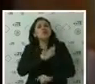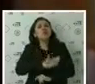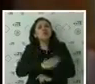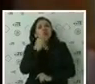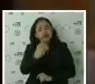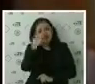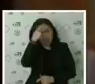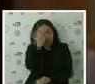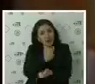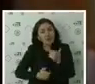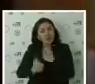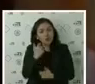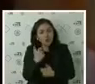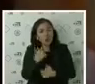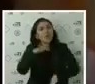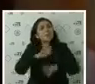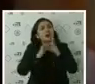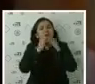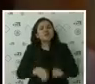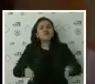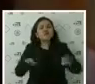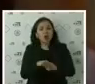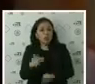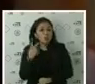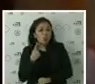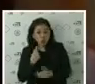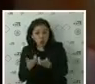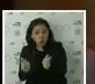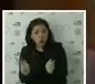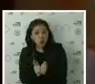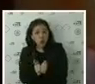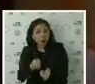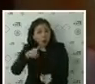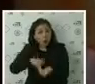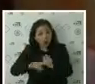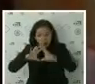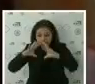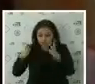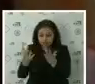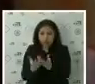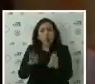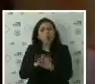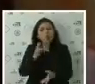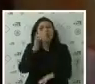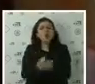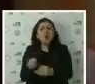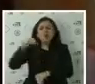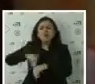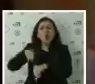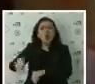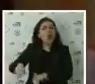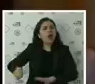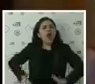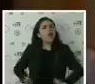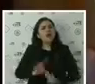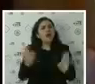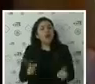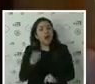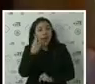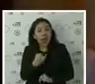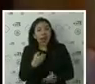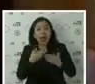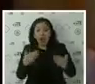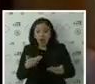en la economía, trascendiendo la esfera política en la cual solo se ha ido ubicando. Es decir, con